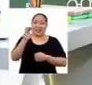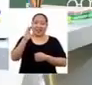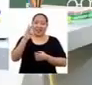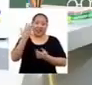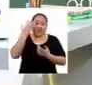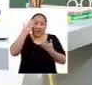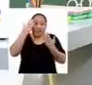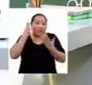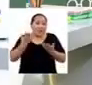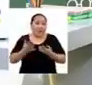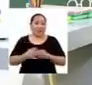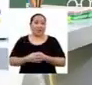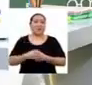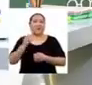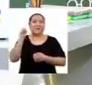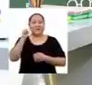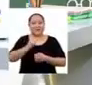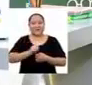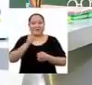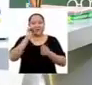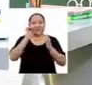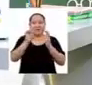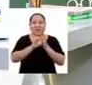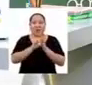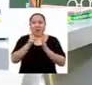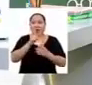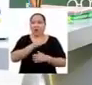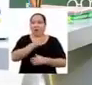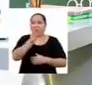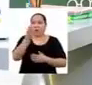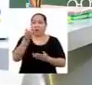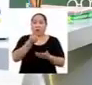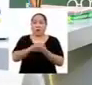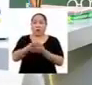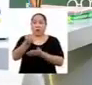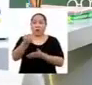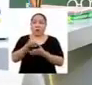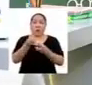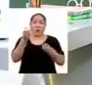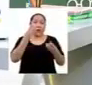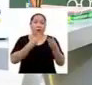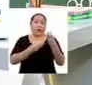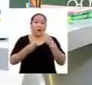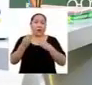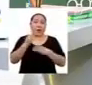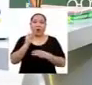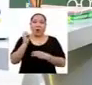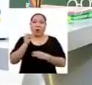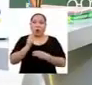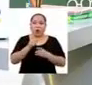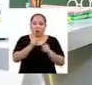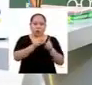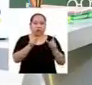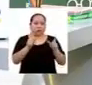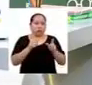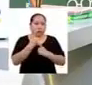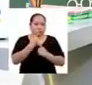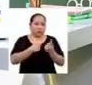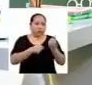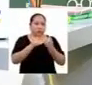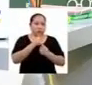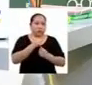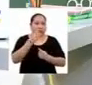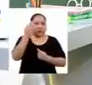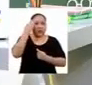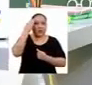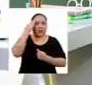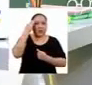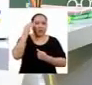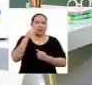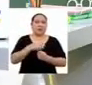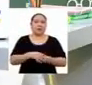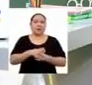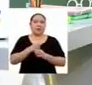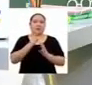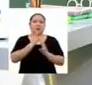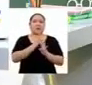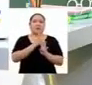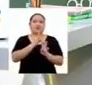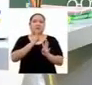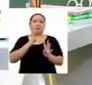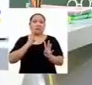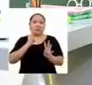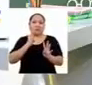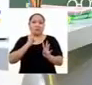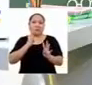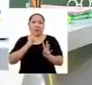Sí, por ejemplo, cuando vamos a comprar al mercado o a un centro comercial, sabemos a qué hora la fila de personas es